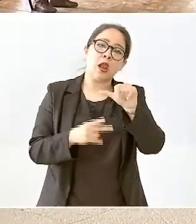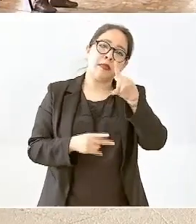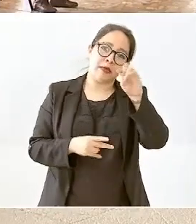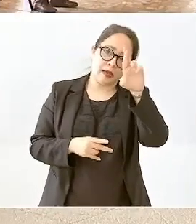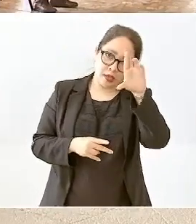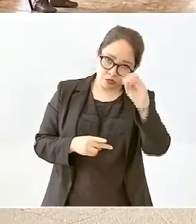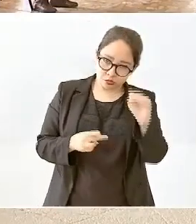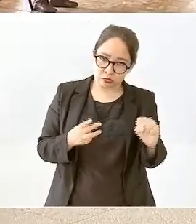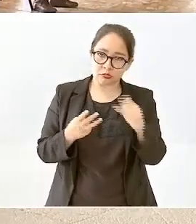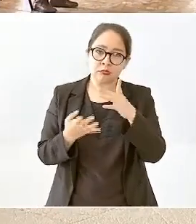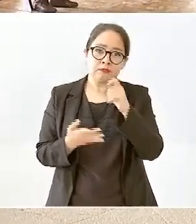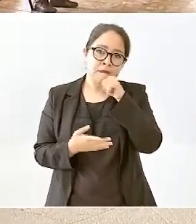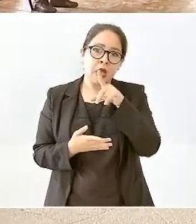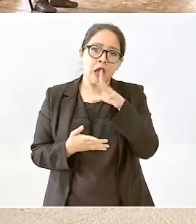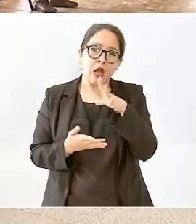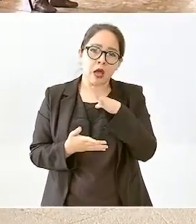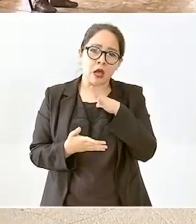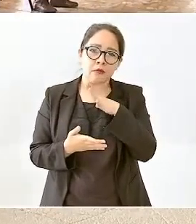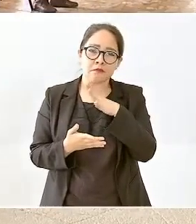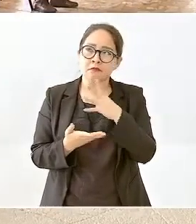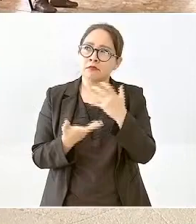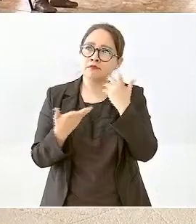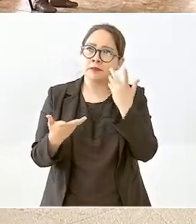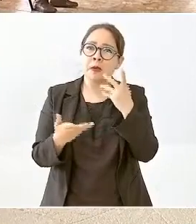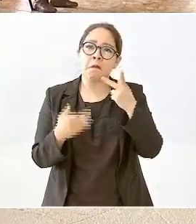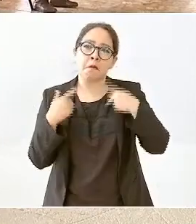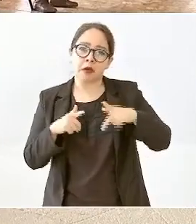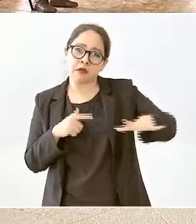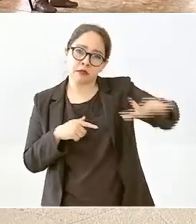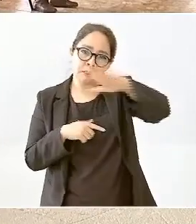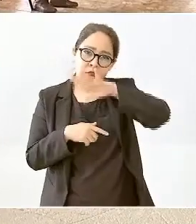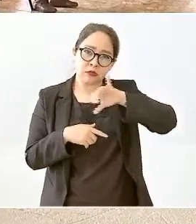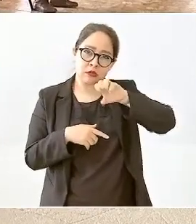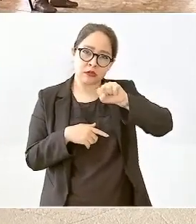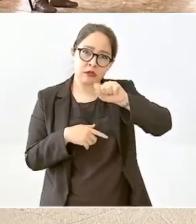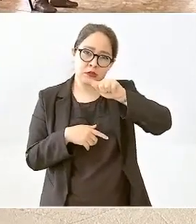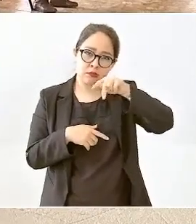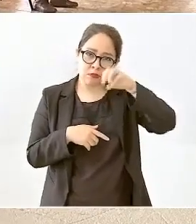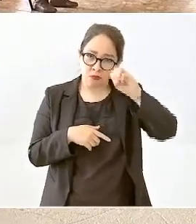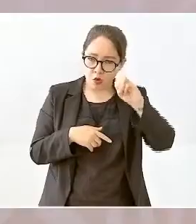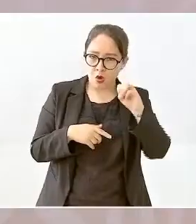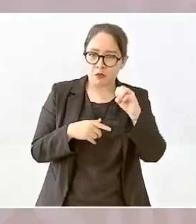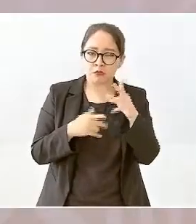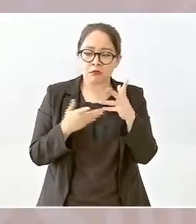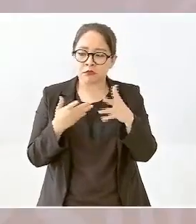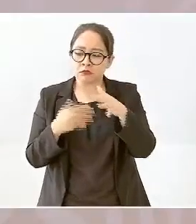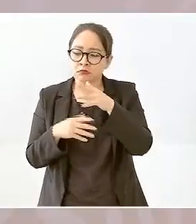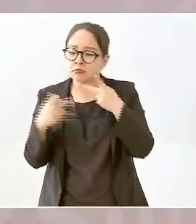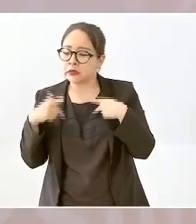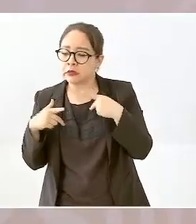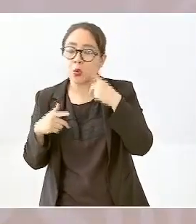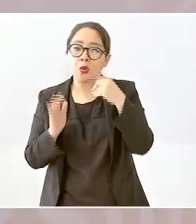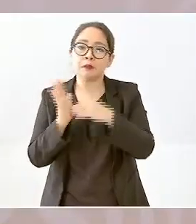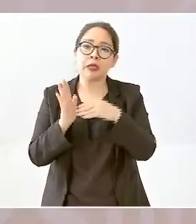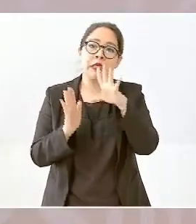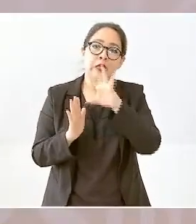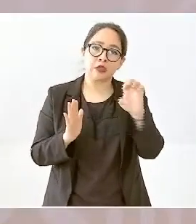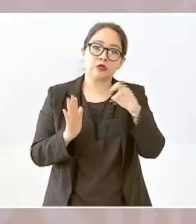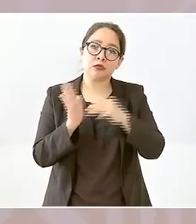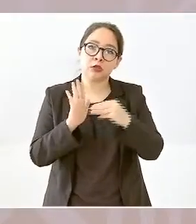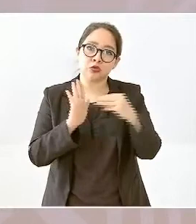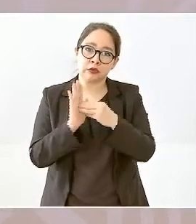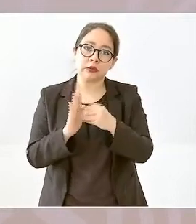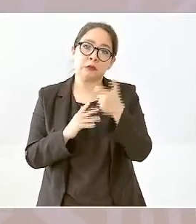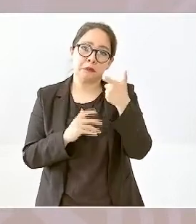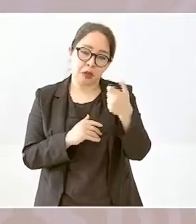Además, cumpliendo con una de las expectativas de la población del Istmo, se invertirán 1.500 millones de pesos